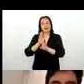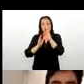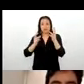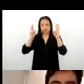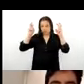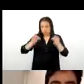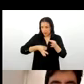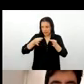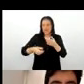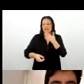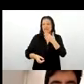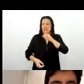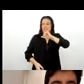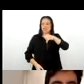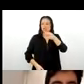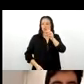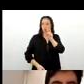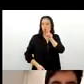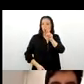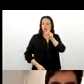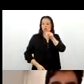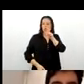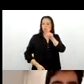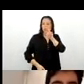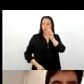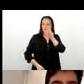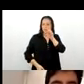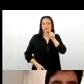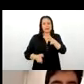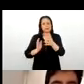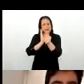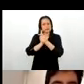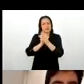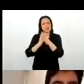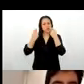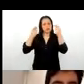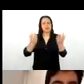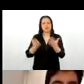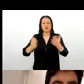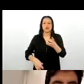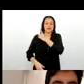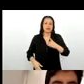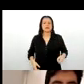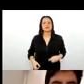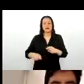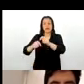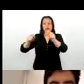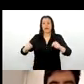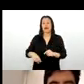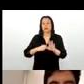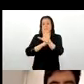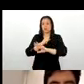acompaña John Rueda Pérez. Él es especialista de turismo de la Dirección de Gestión de Ayas Naturales Protegidas del CERNAM.